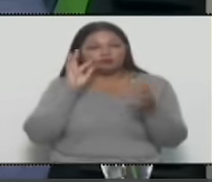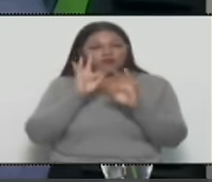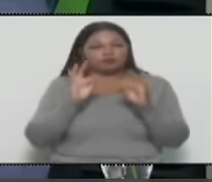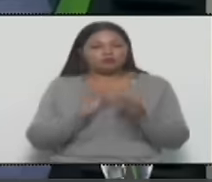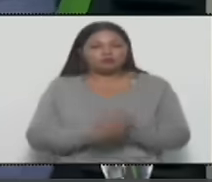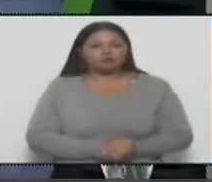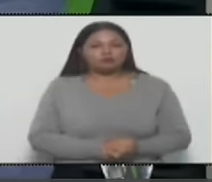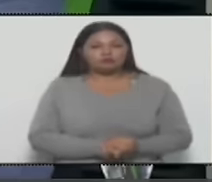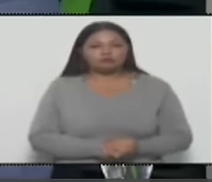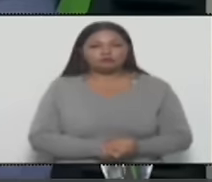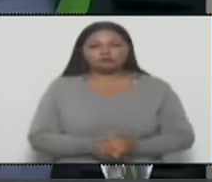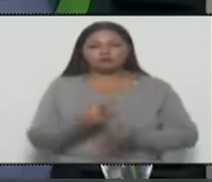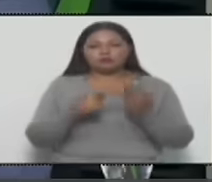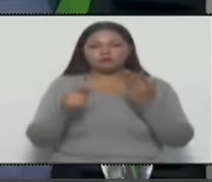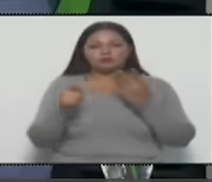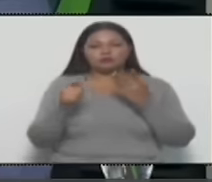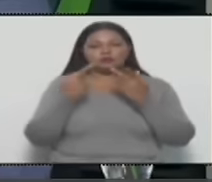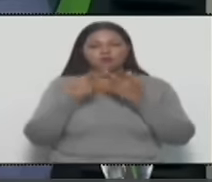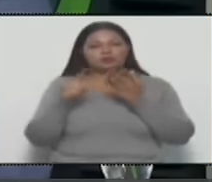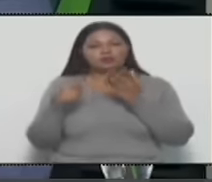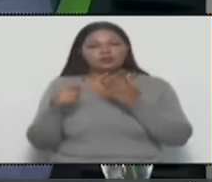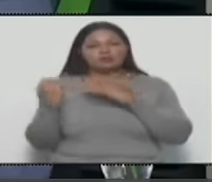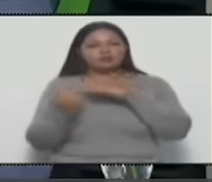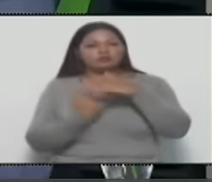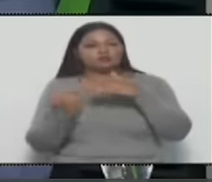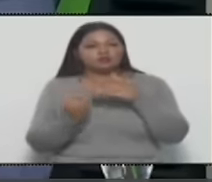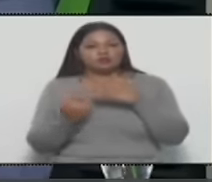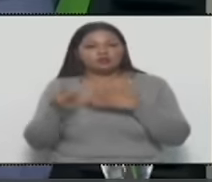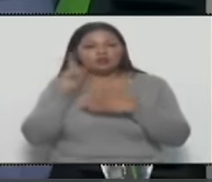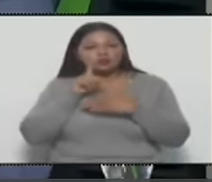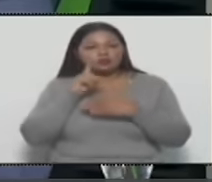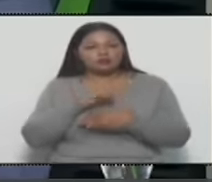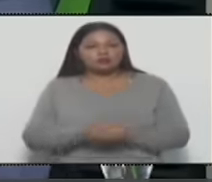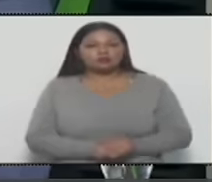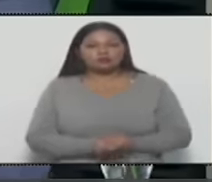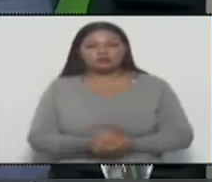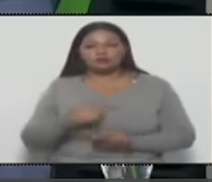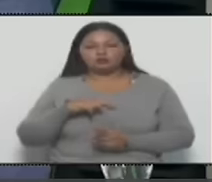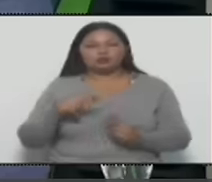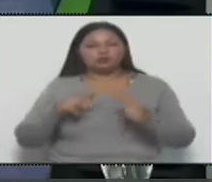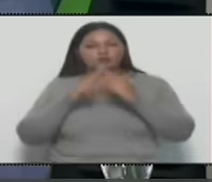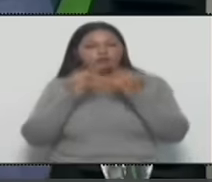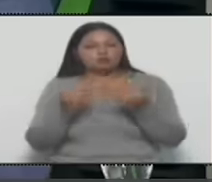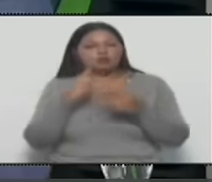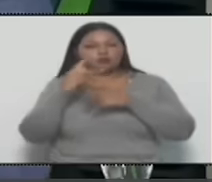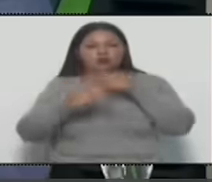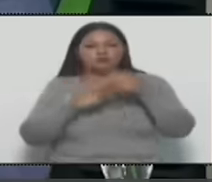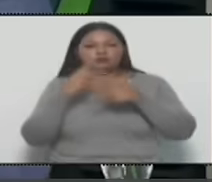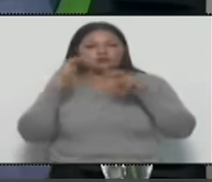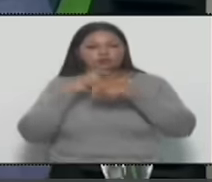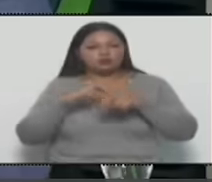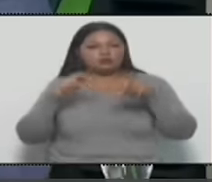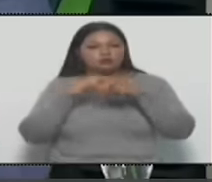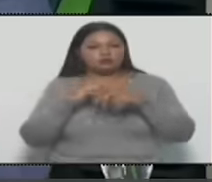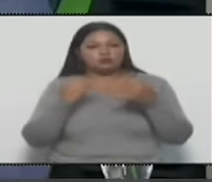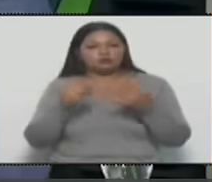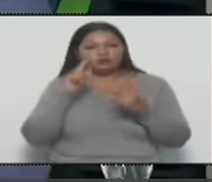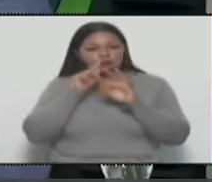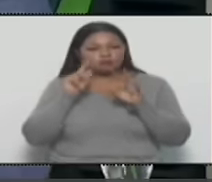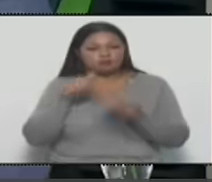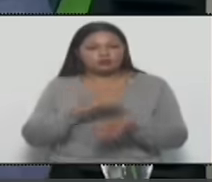datos de X institución, y es totalmente falso. Sí. Entonces, nosotros nos encontramos ahorita en un proceso de investigación